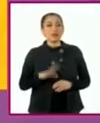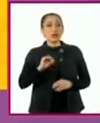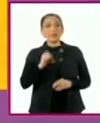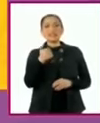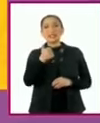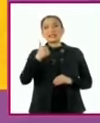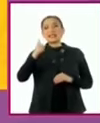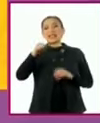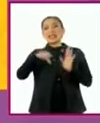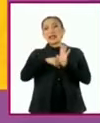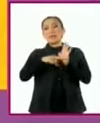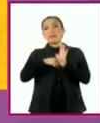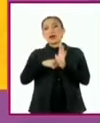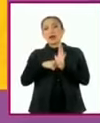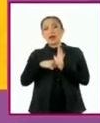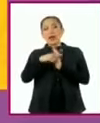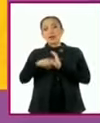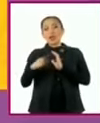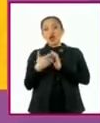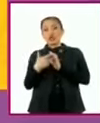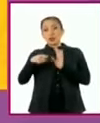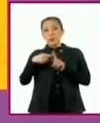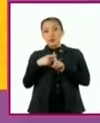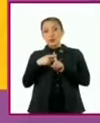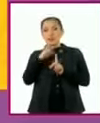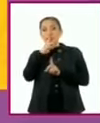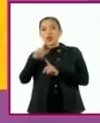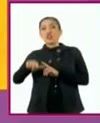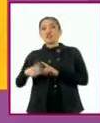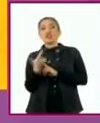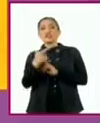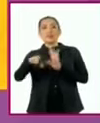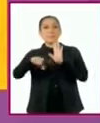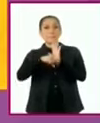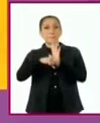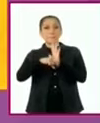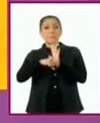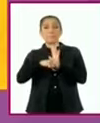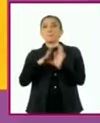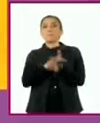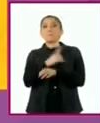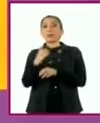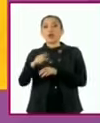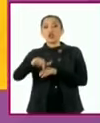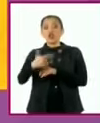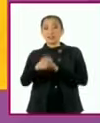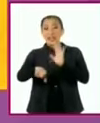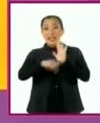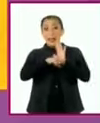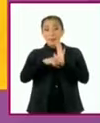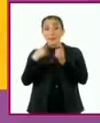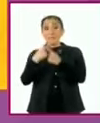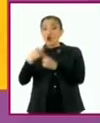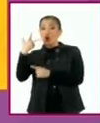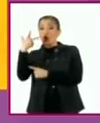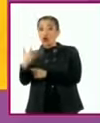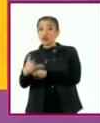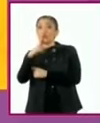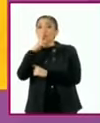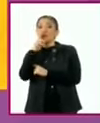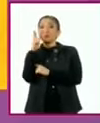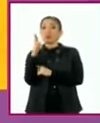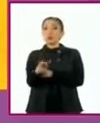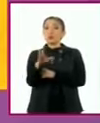96 negativo entre 8 positivo es igual a 12 negativo porque 12 negativo por 8 es igual